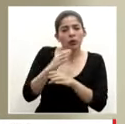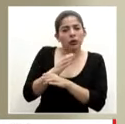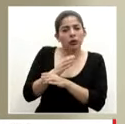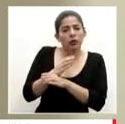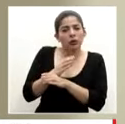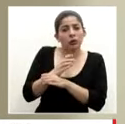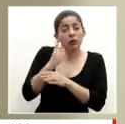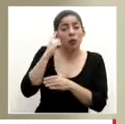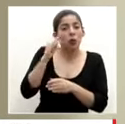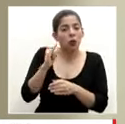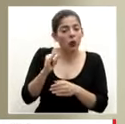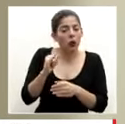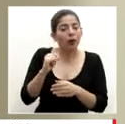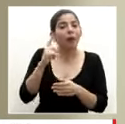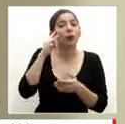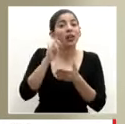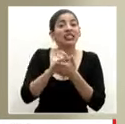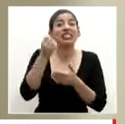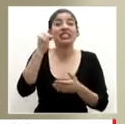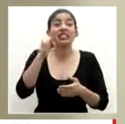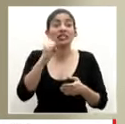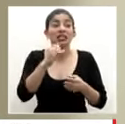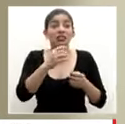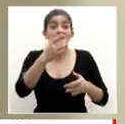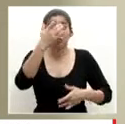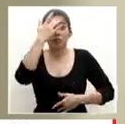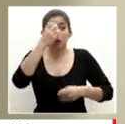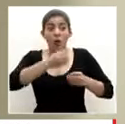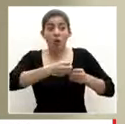una aceleración de los casos,